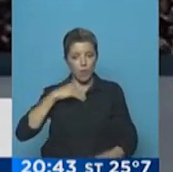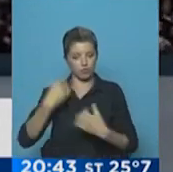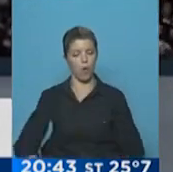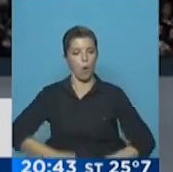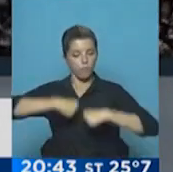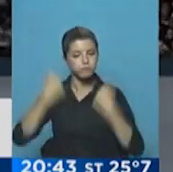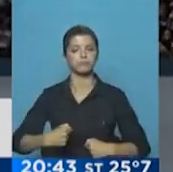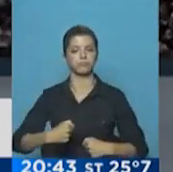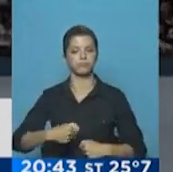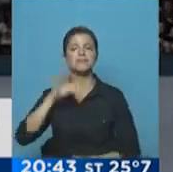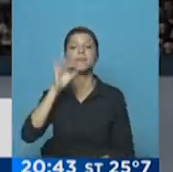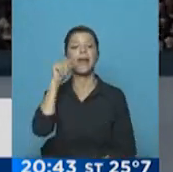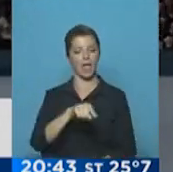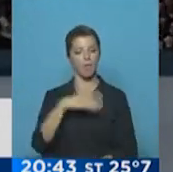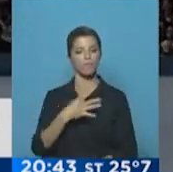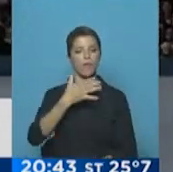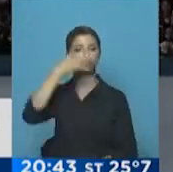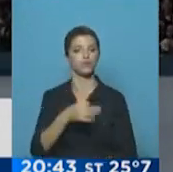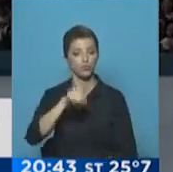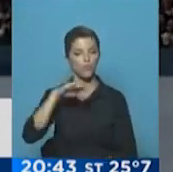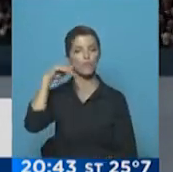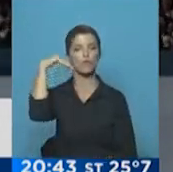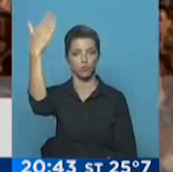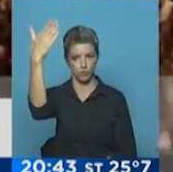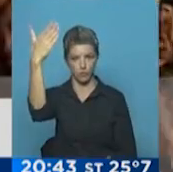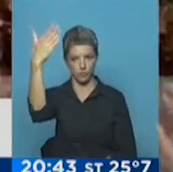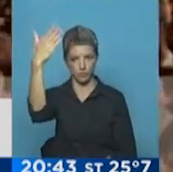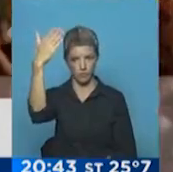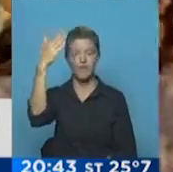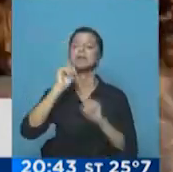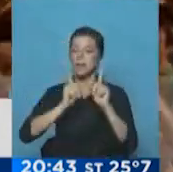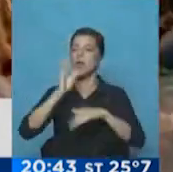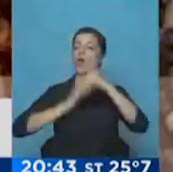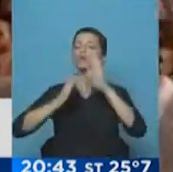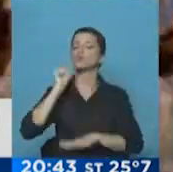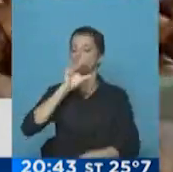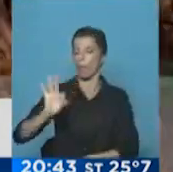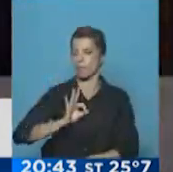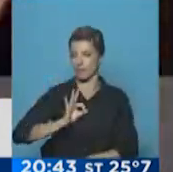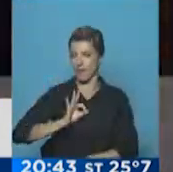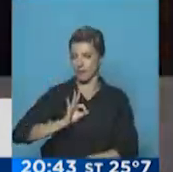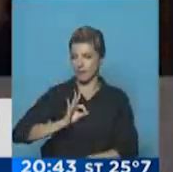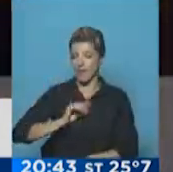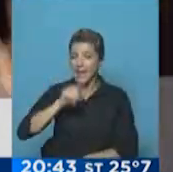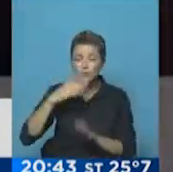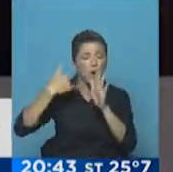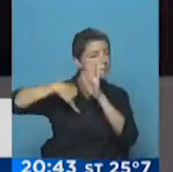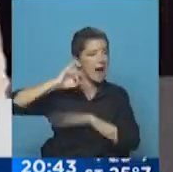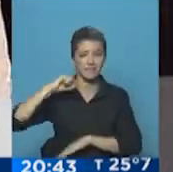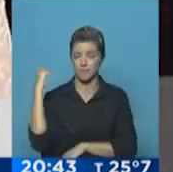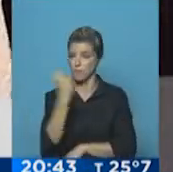y sepa que él es el dirigente de su destino y el constructor de su vida. Que esto es lo más